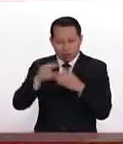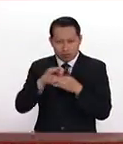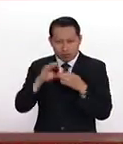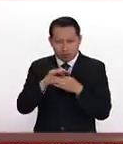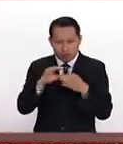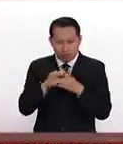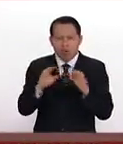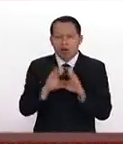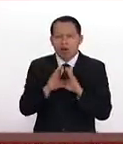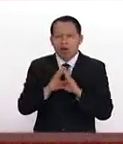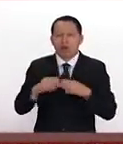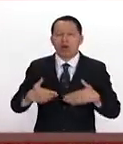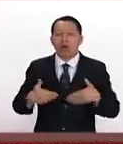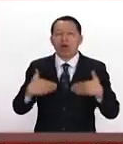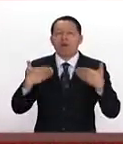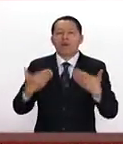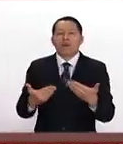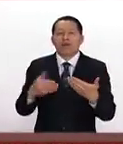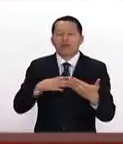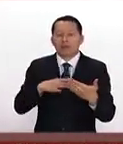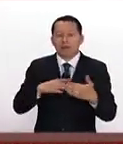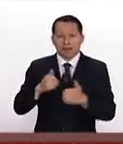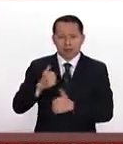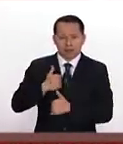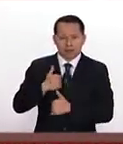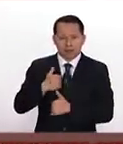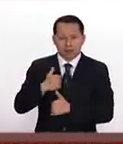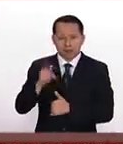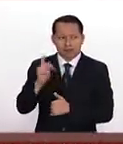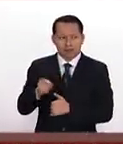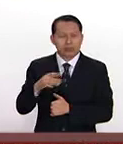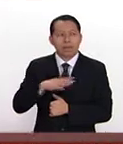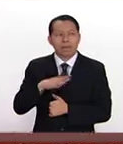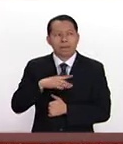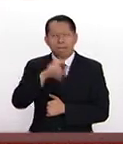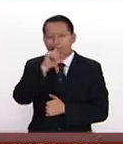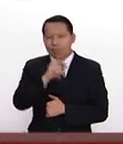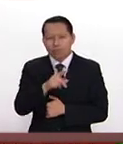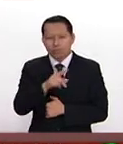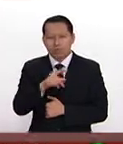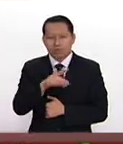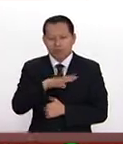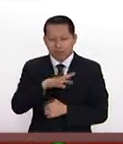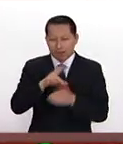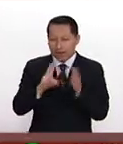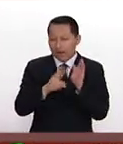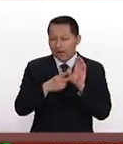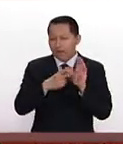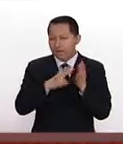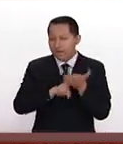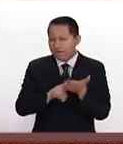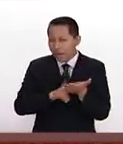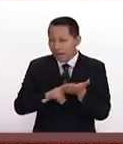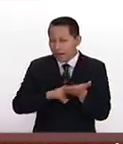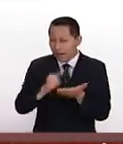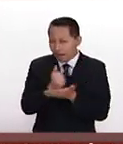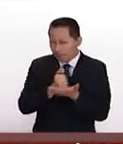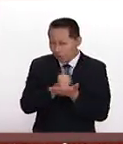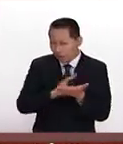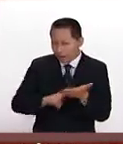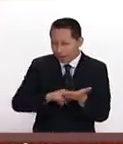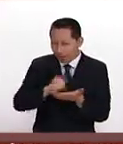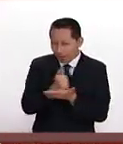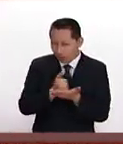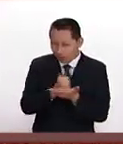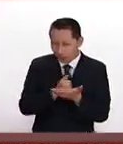le inspira el ejército la línea verde que es verde azul osa es